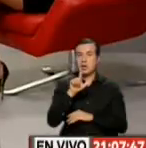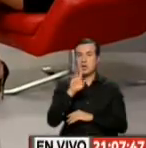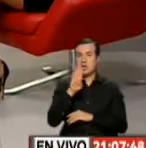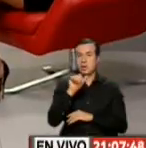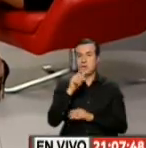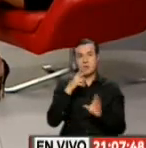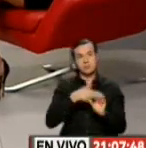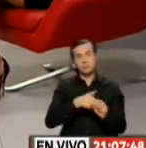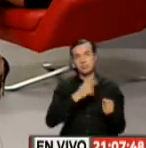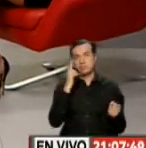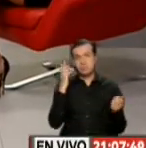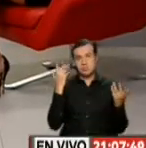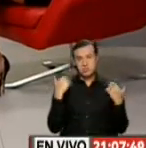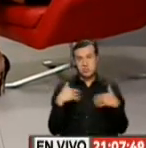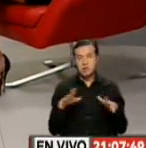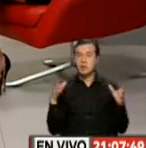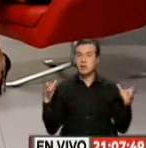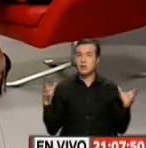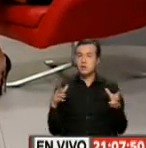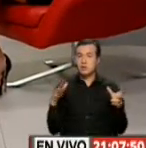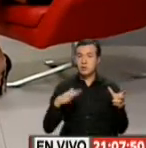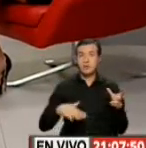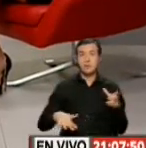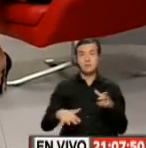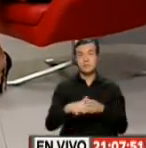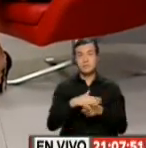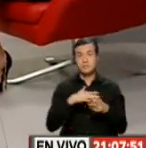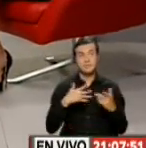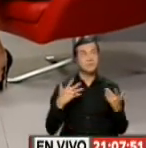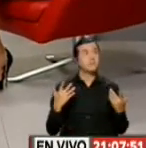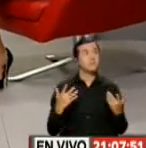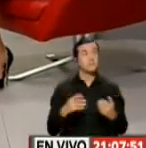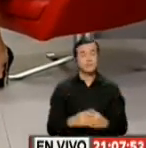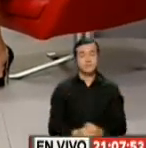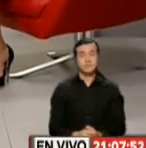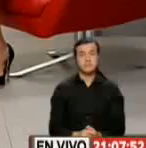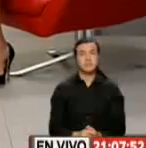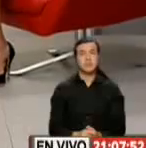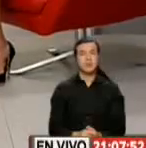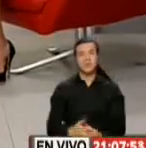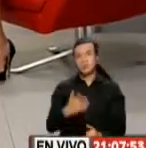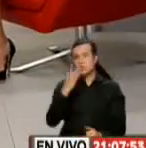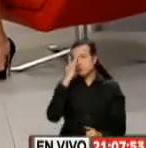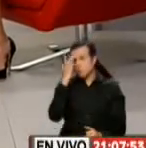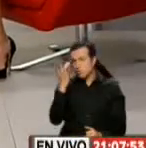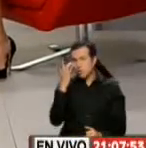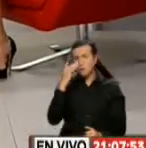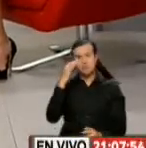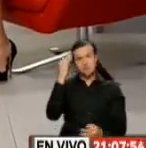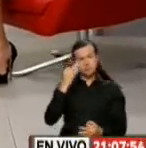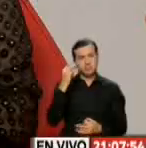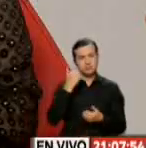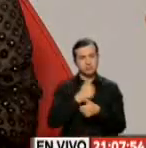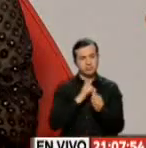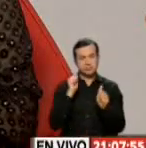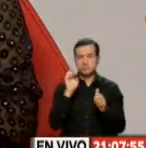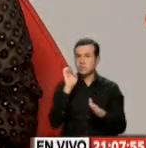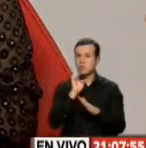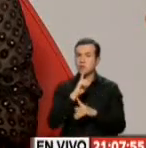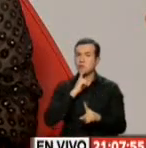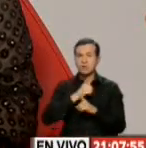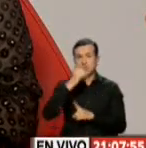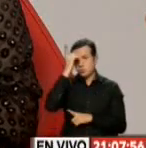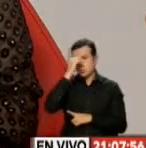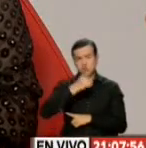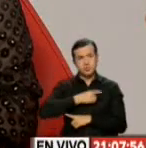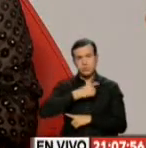la Alianza Bolivariana para los Pueblos de Nuestra América, con la motivación de reafirmar además los principios de autonomía del Ecuador de tomar